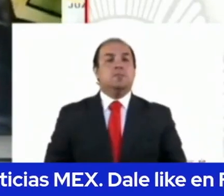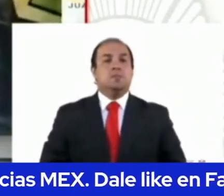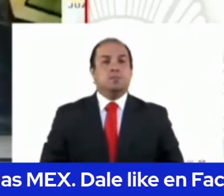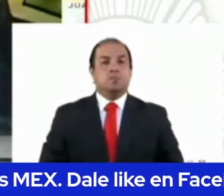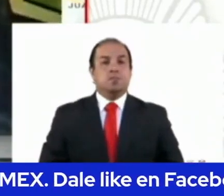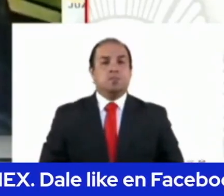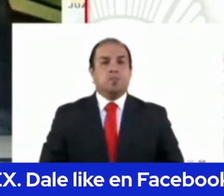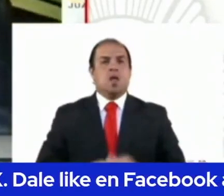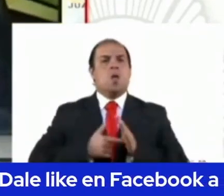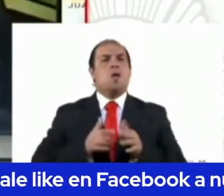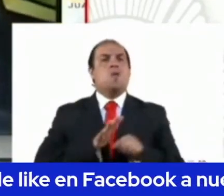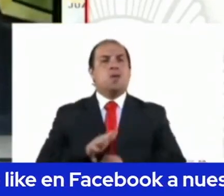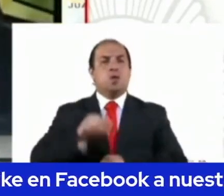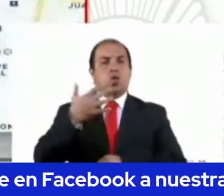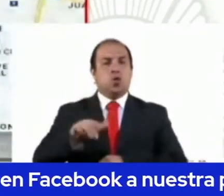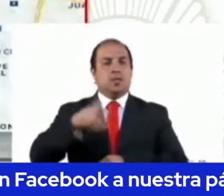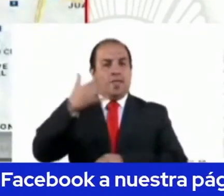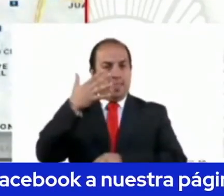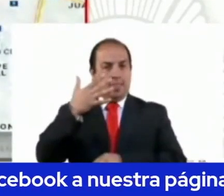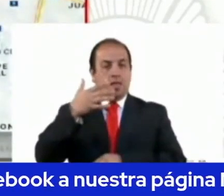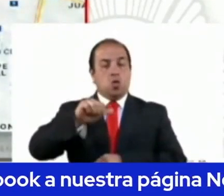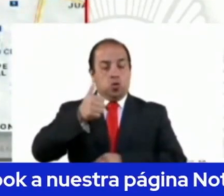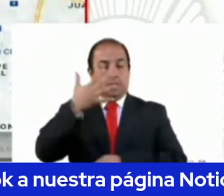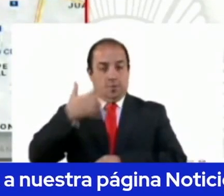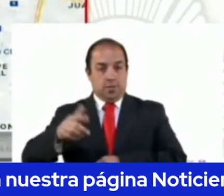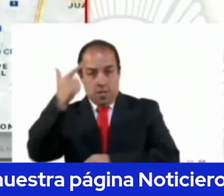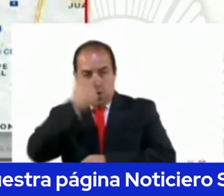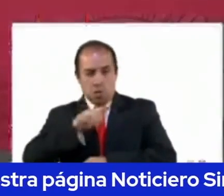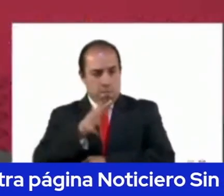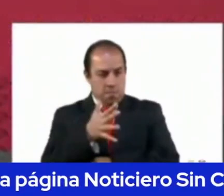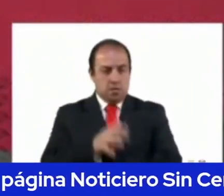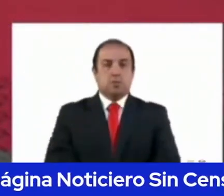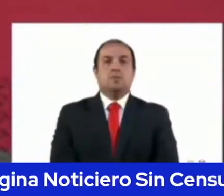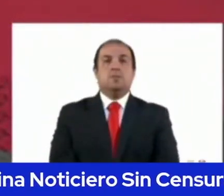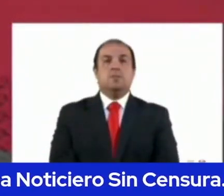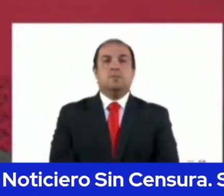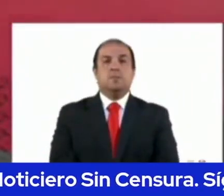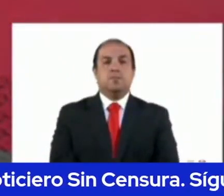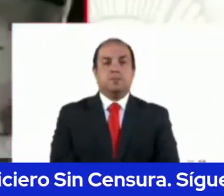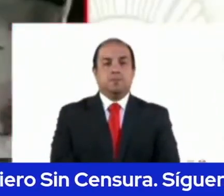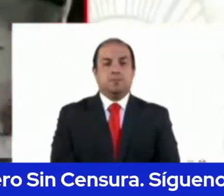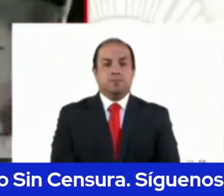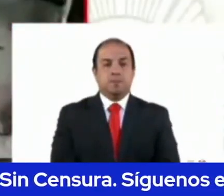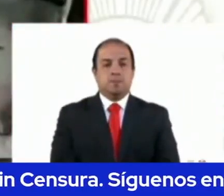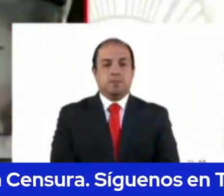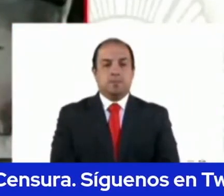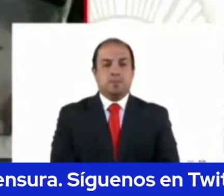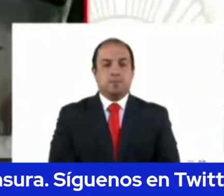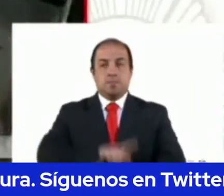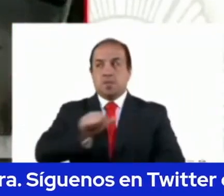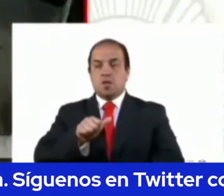subraye que no habrá impunidad, que se vaya a investigar hasta el fondo. Y por supuesto,